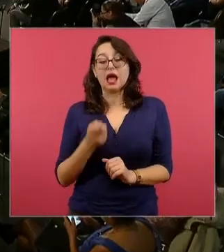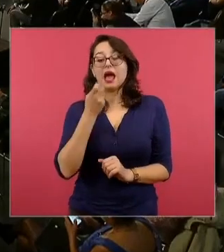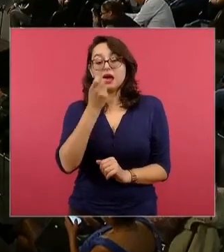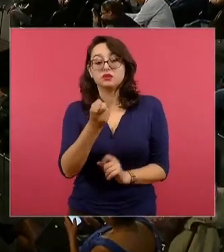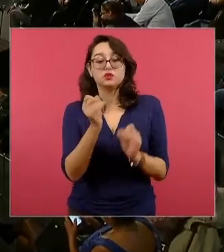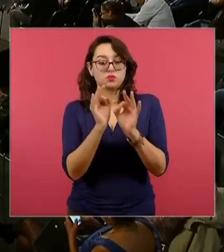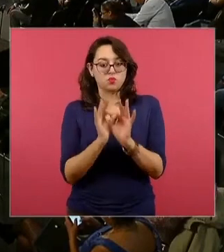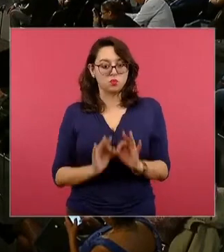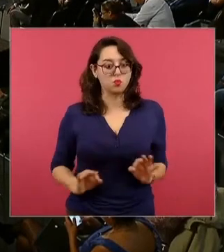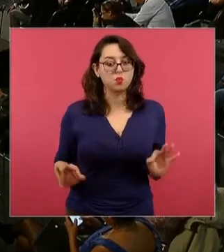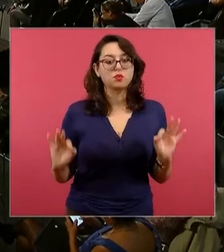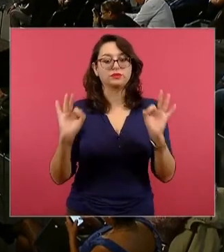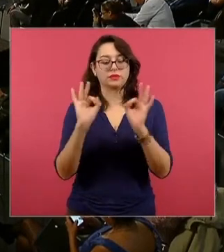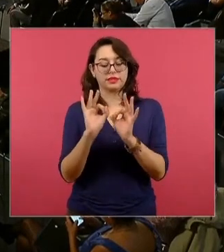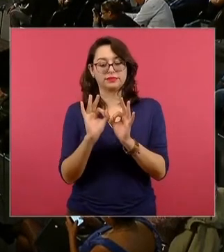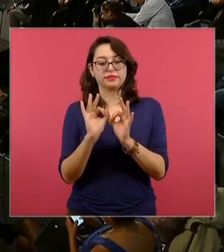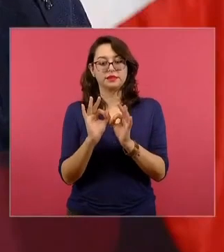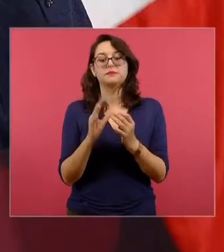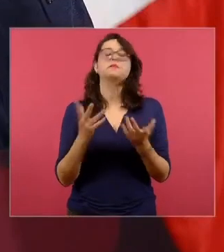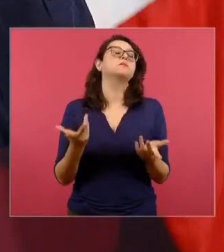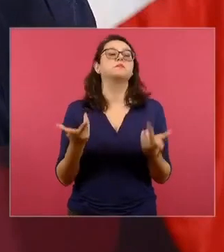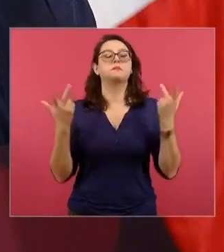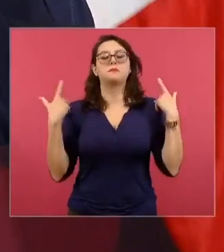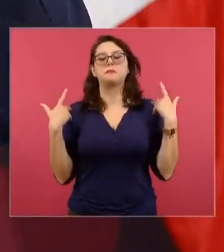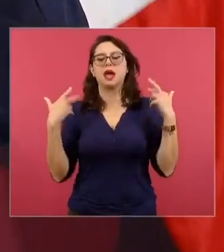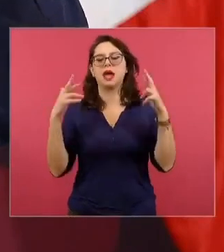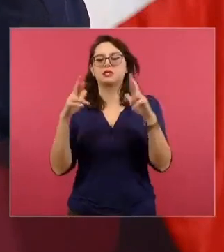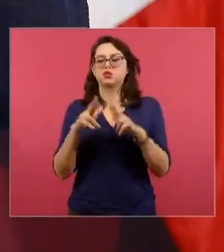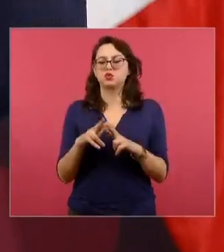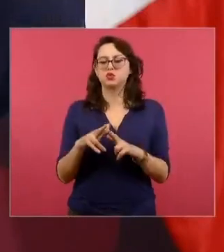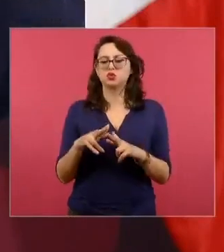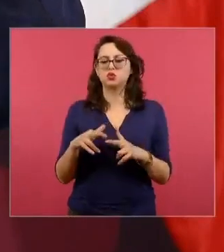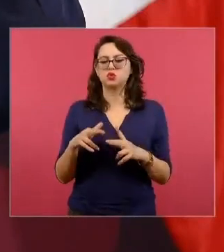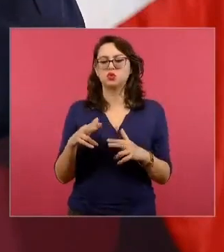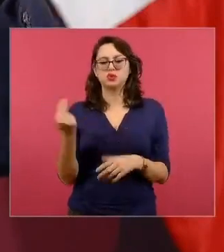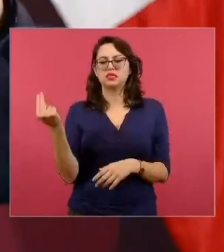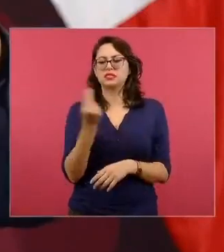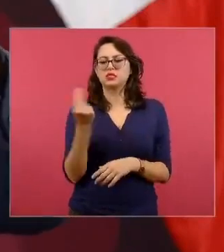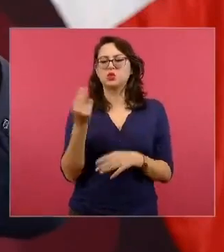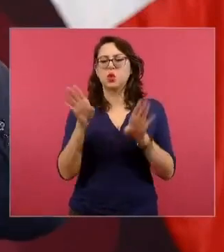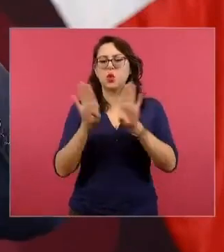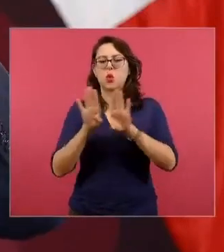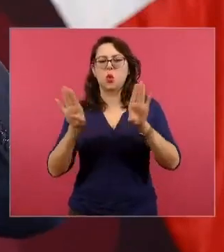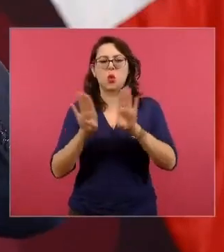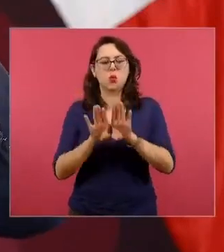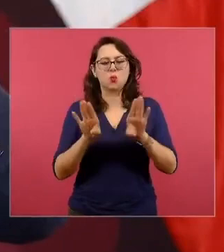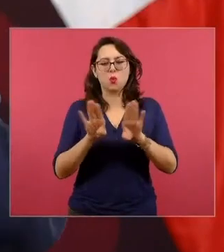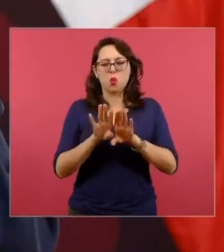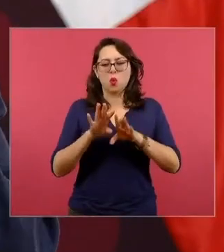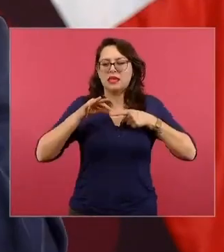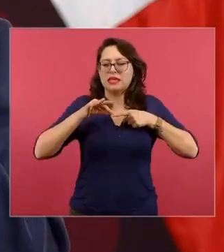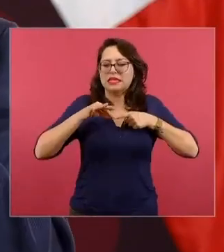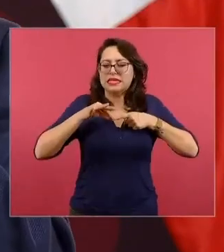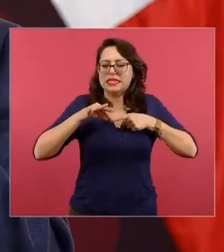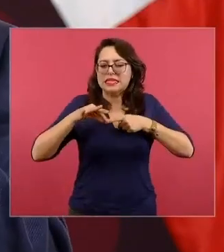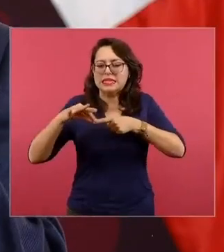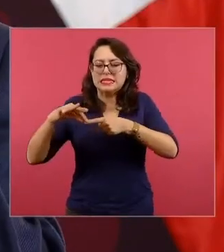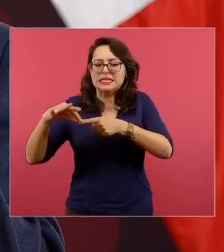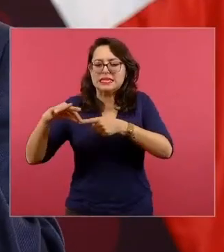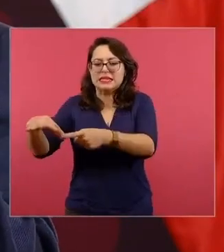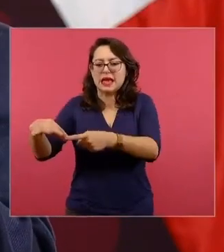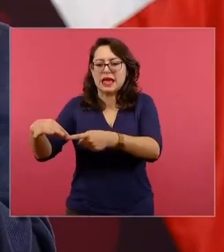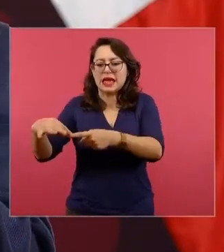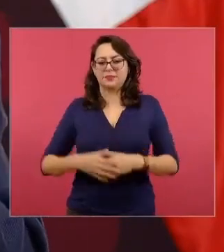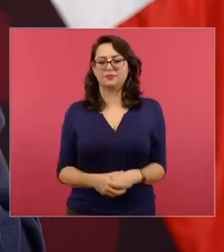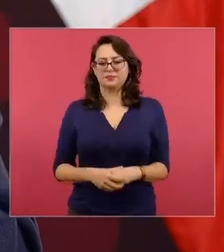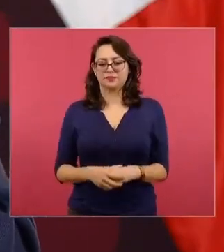panorama porque a veces los maestros necesitamos una especie de mapa de ruta. Entonces tiene los